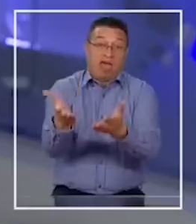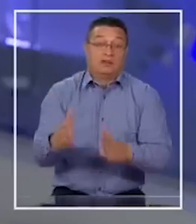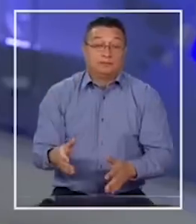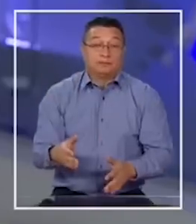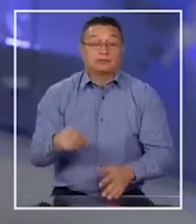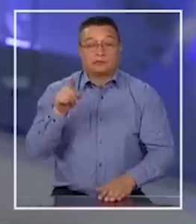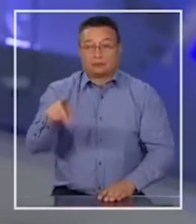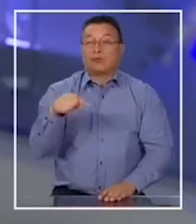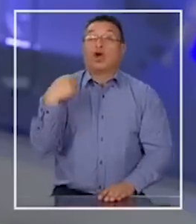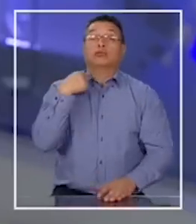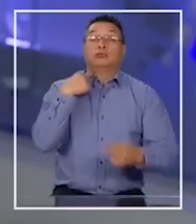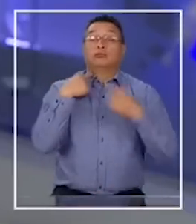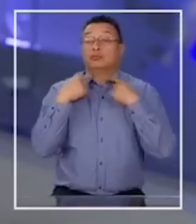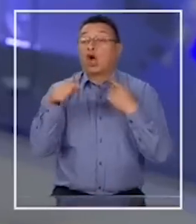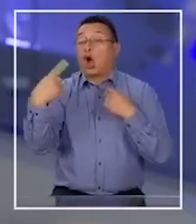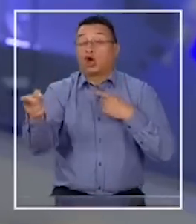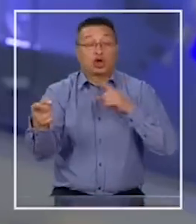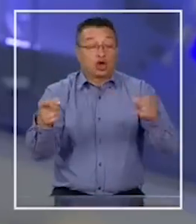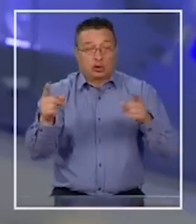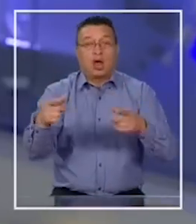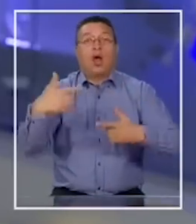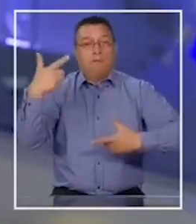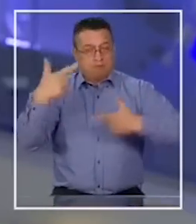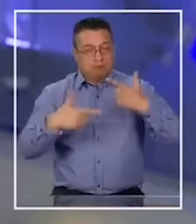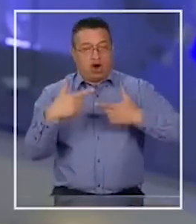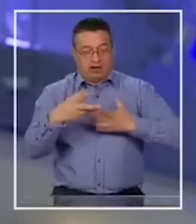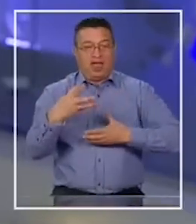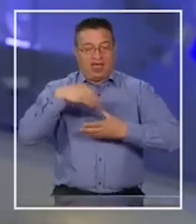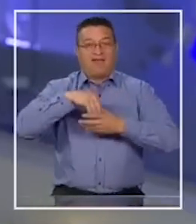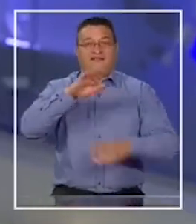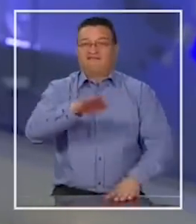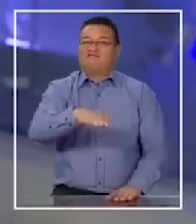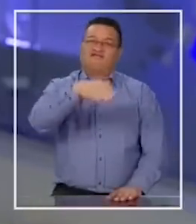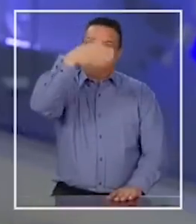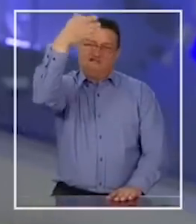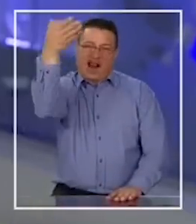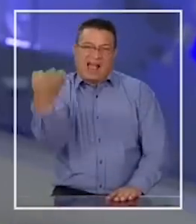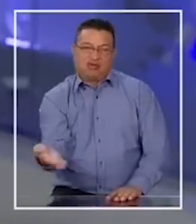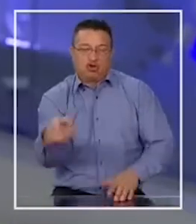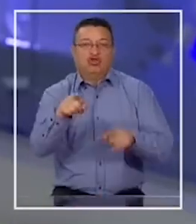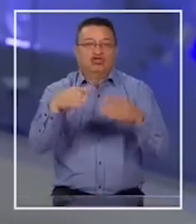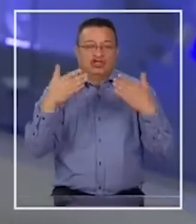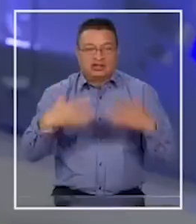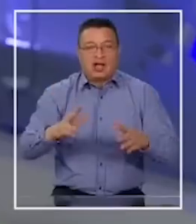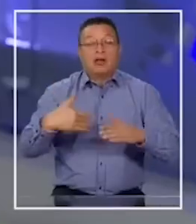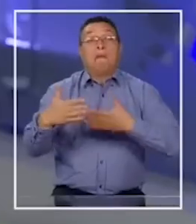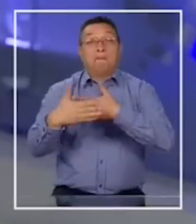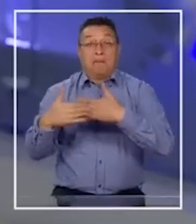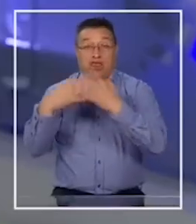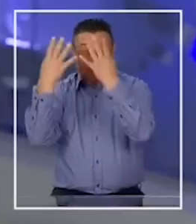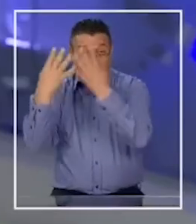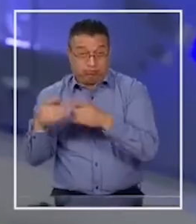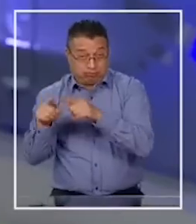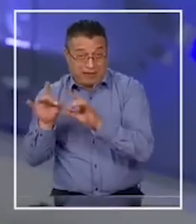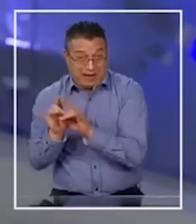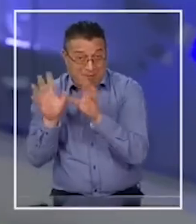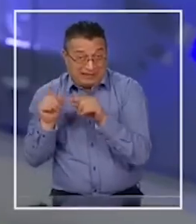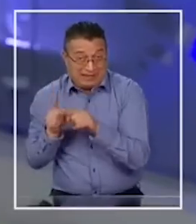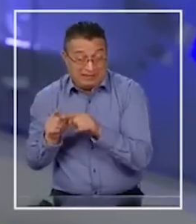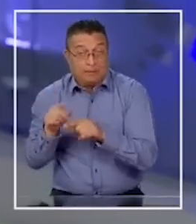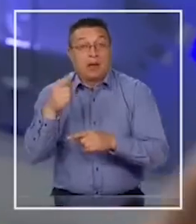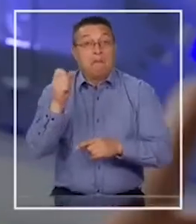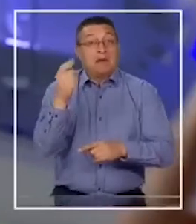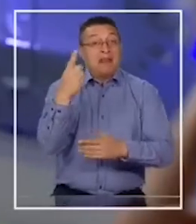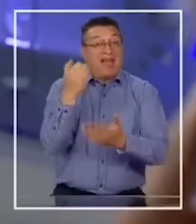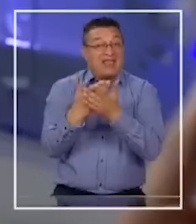dejar caer a otro a los fusibles sino que asumir Que aquí hay una política de estado que fracasó rotundamente particularmente los indultos en donde por primera vez